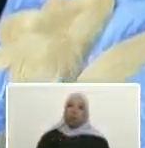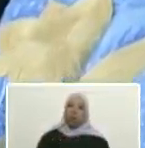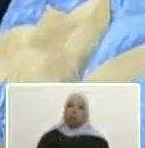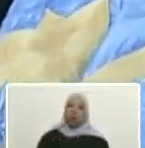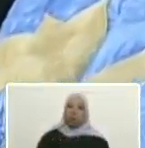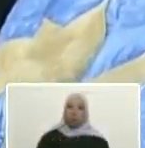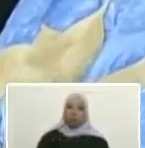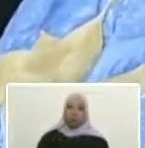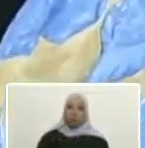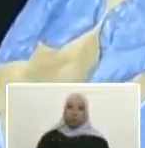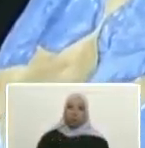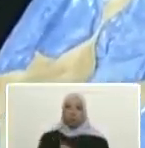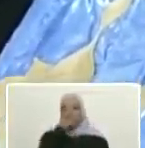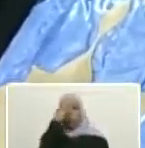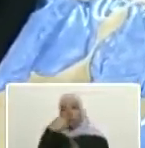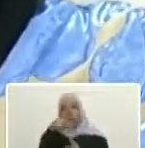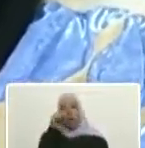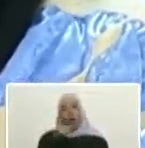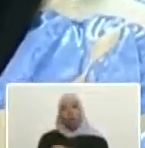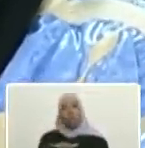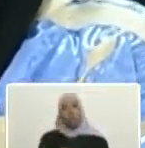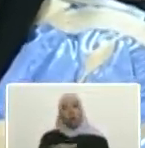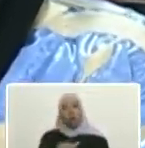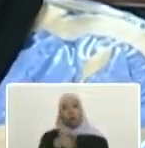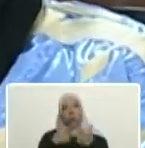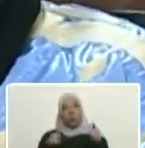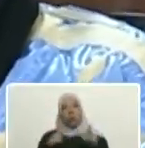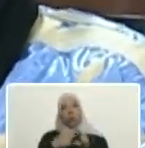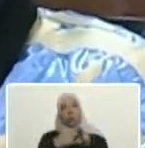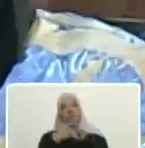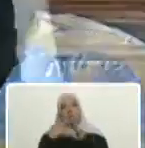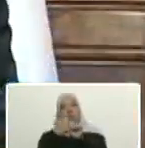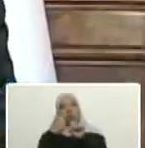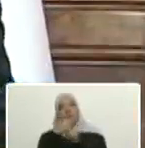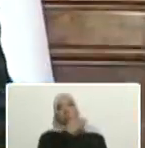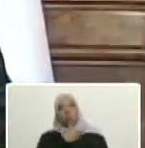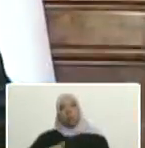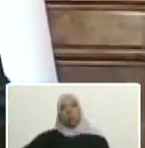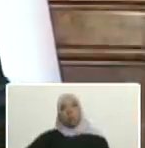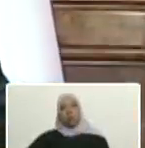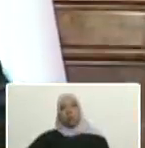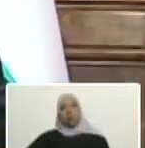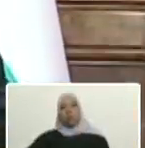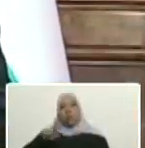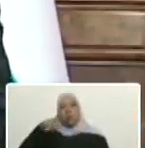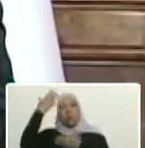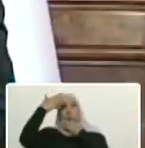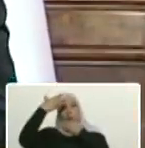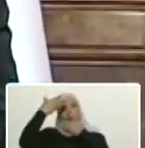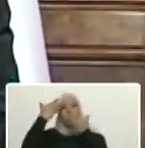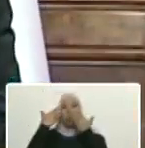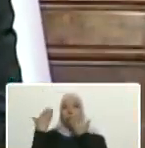como homenaje al pueblo saharaui, le hemos entregado al presidente Brahim Ghali